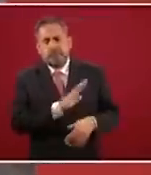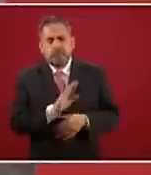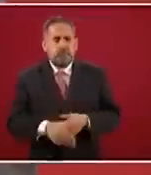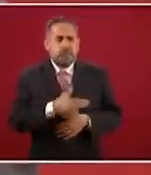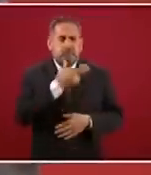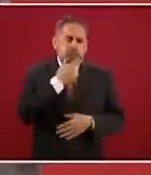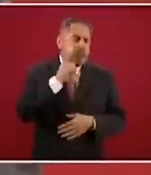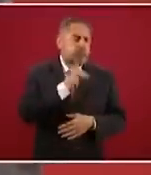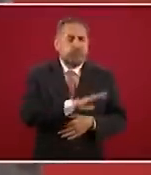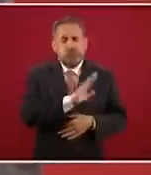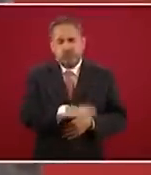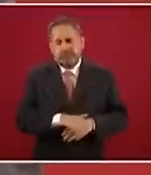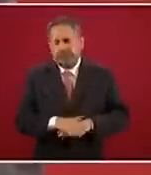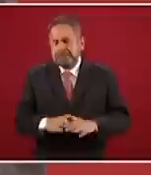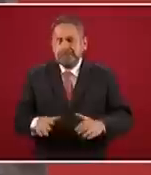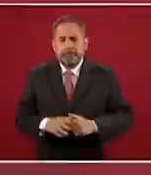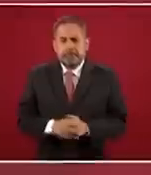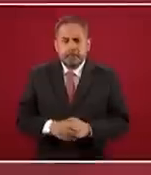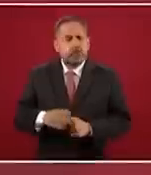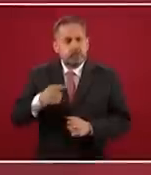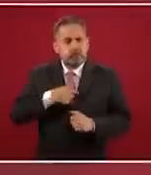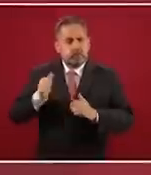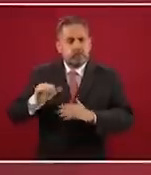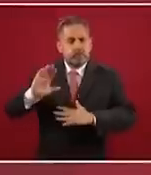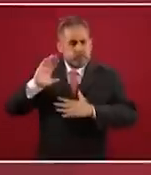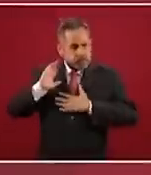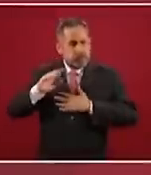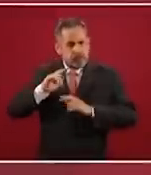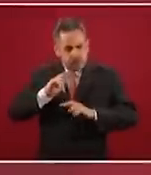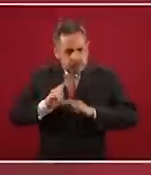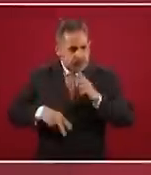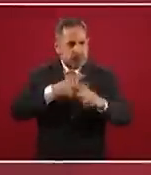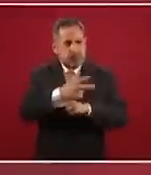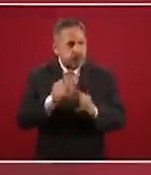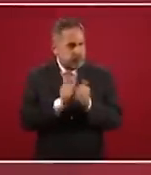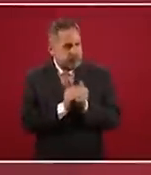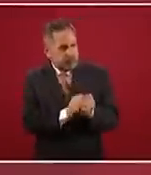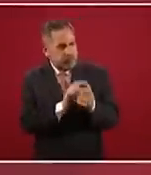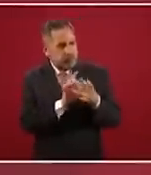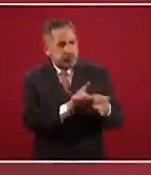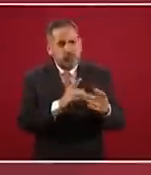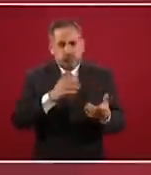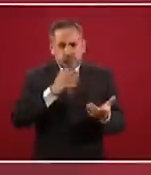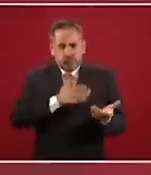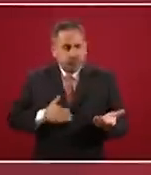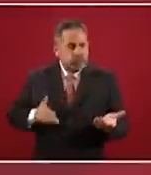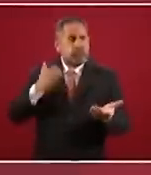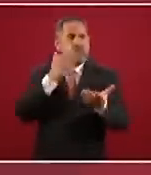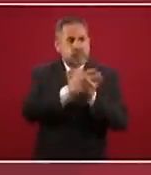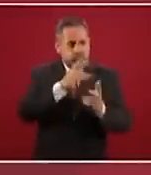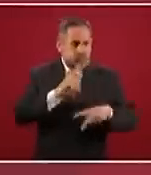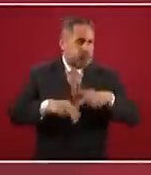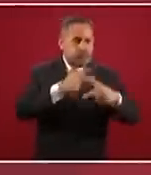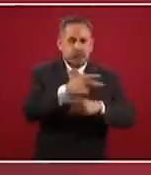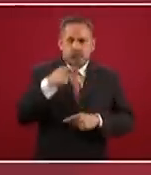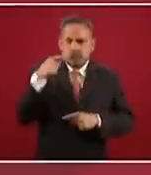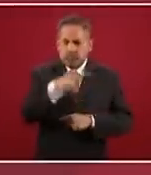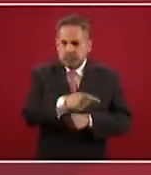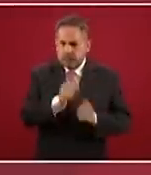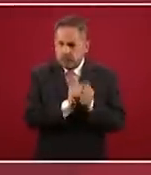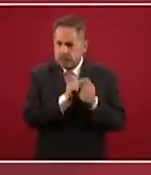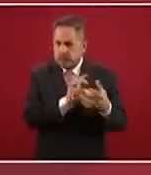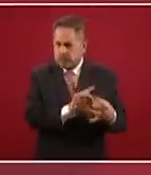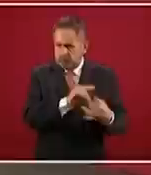mujeres y niños. Y yo hice el compromiso de estar con ellos y voy a estar allá con